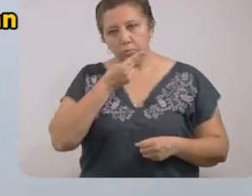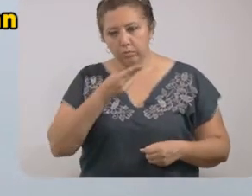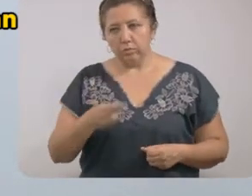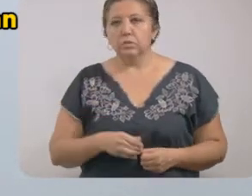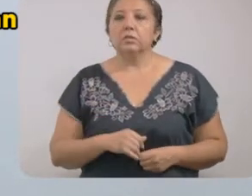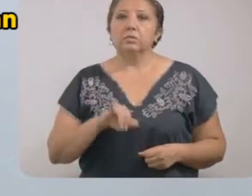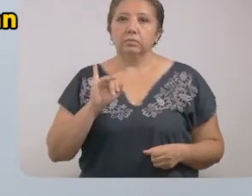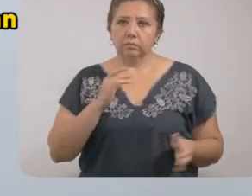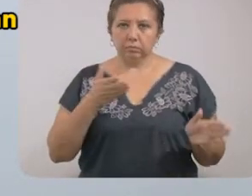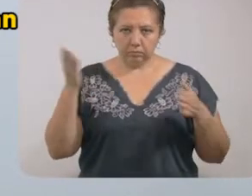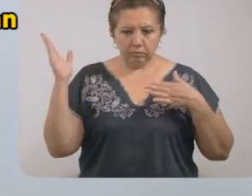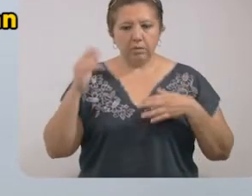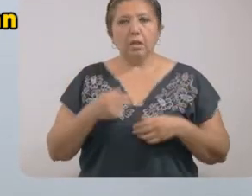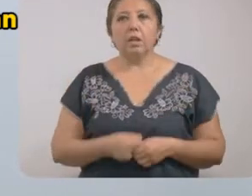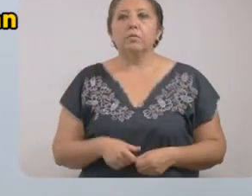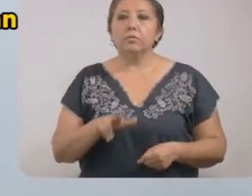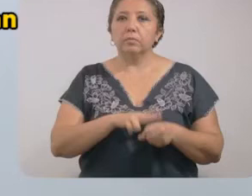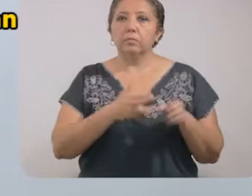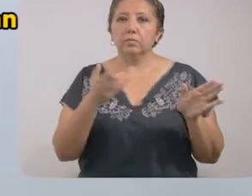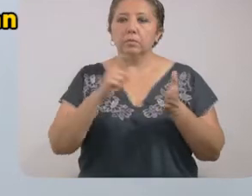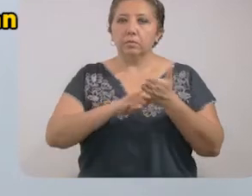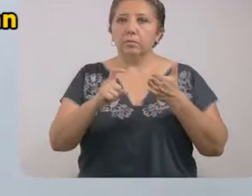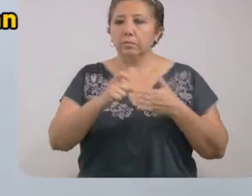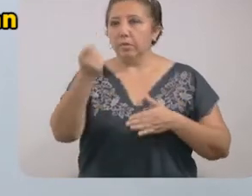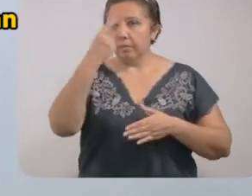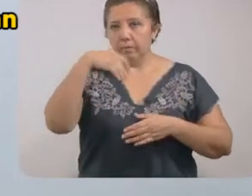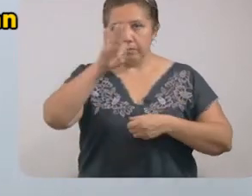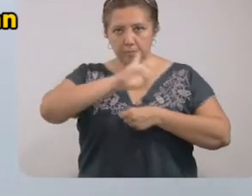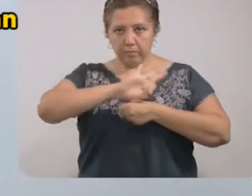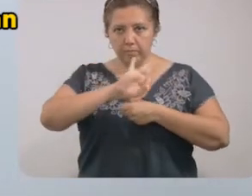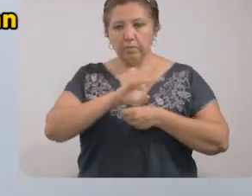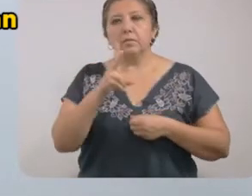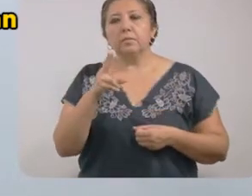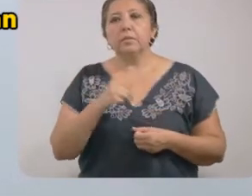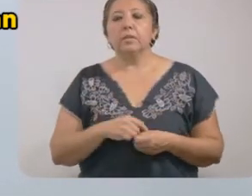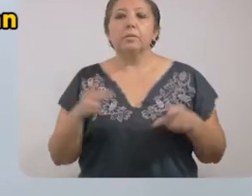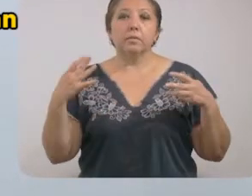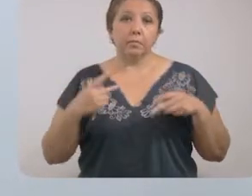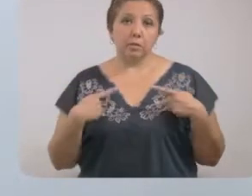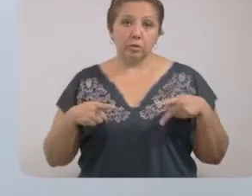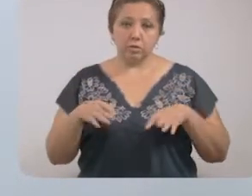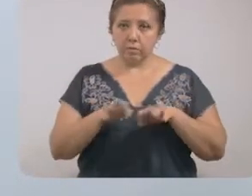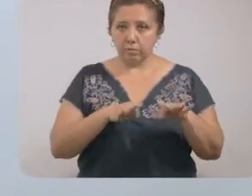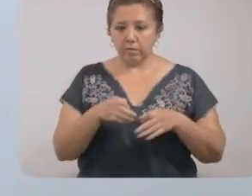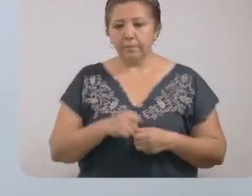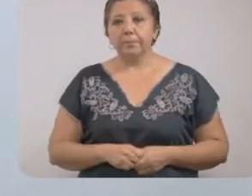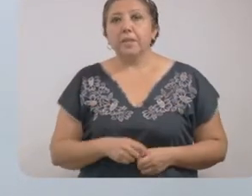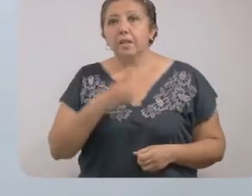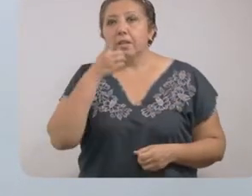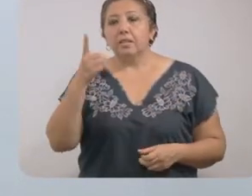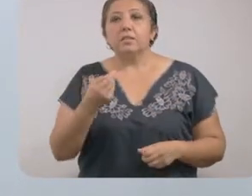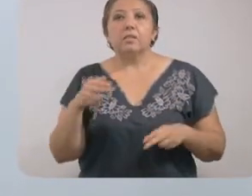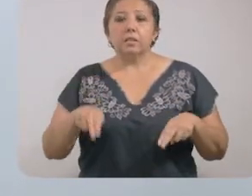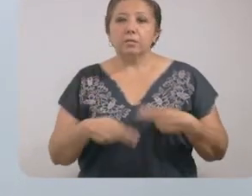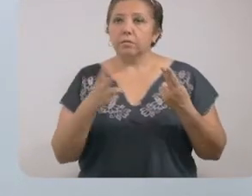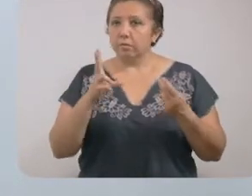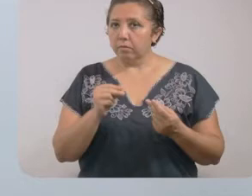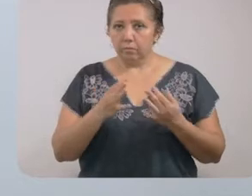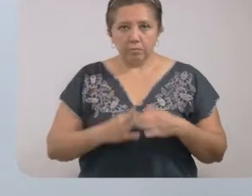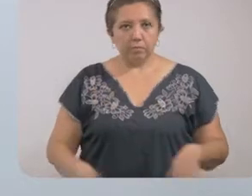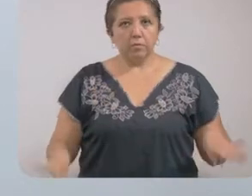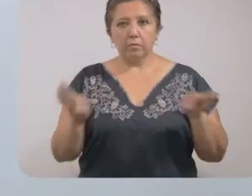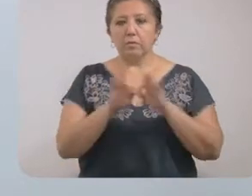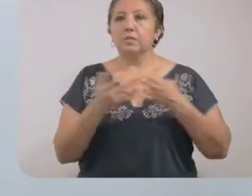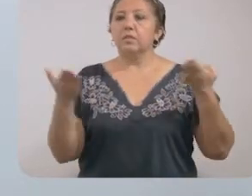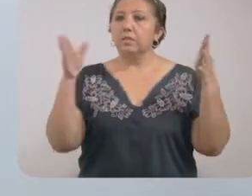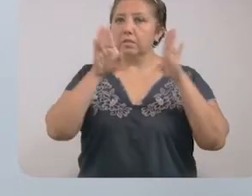emergencia, traslados a unidades médicas, compras de medicamentos y traslados de personal de salud. 2. Los negocios no esenciales